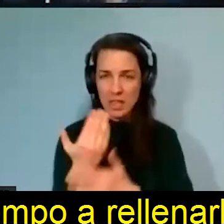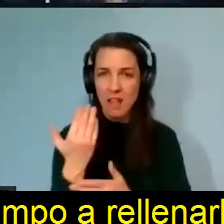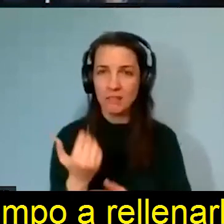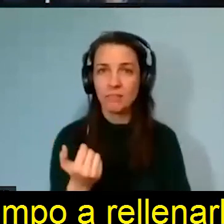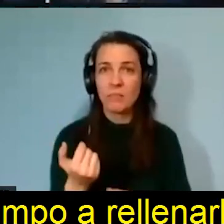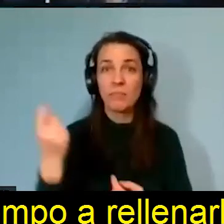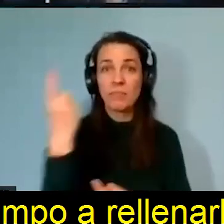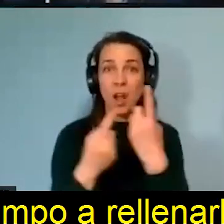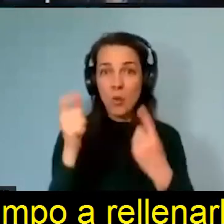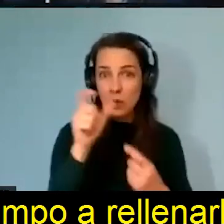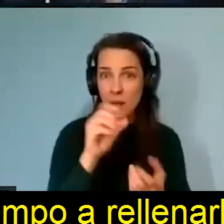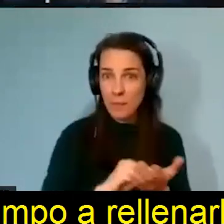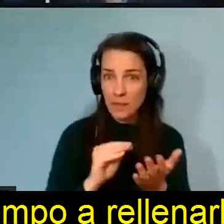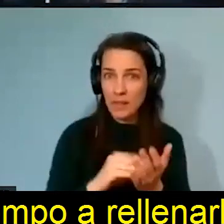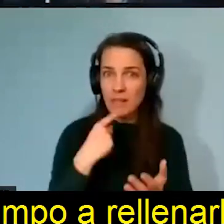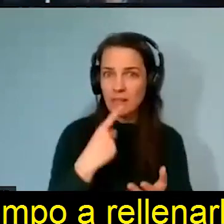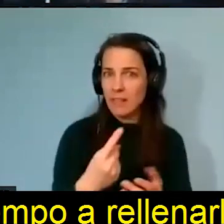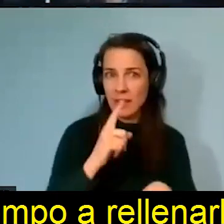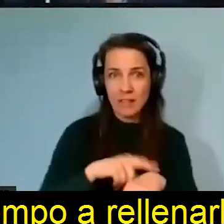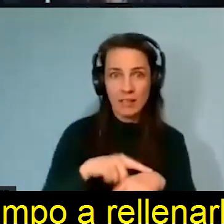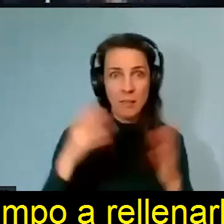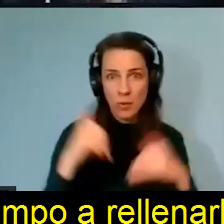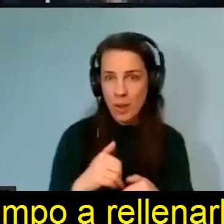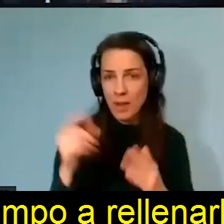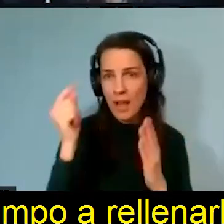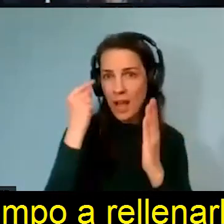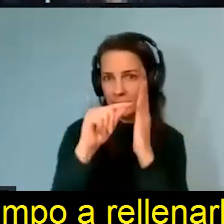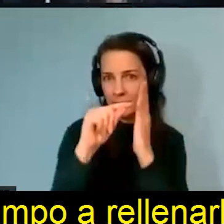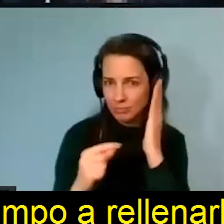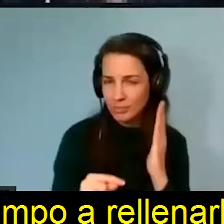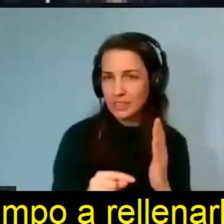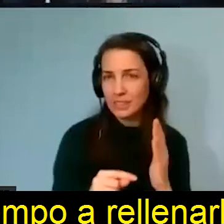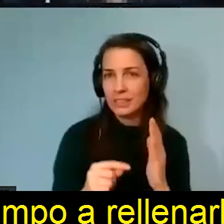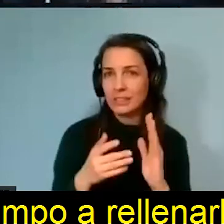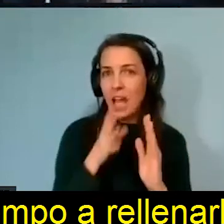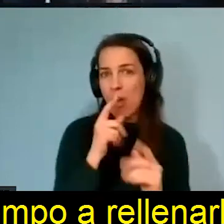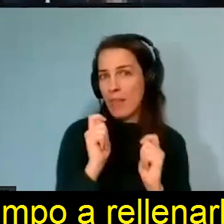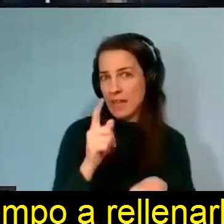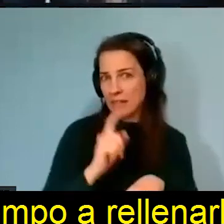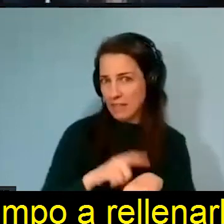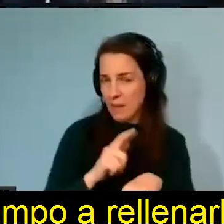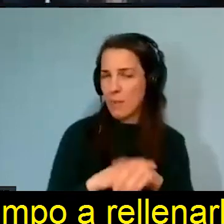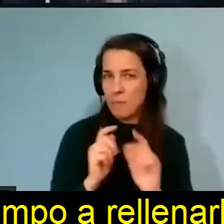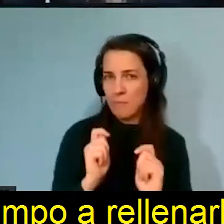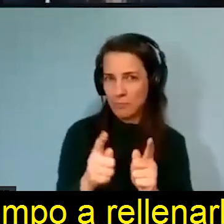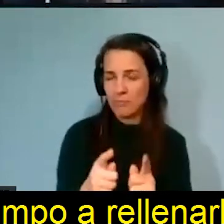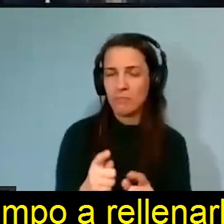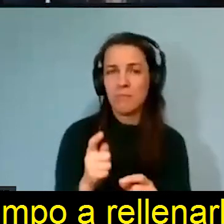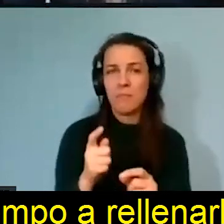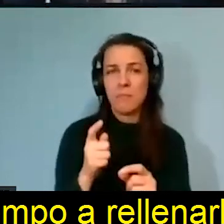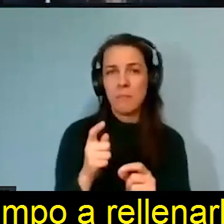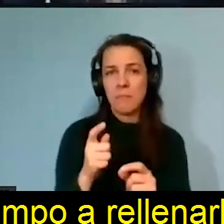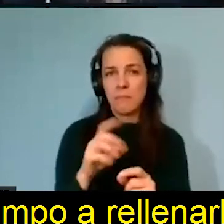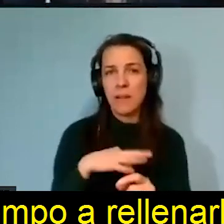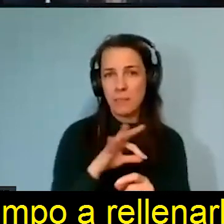Algunas veces nos han criticado que no les da tiempo a rellenarla, con lo cual vamos a dar un tiempo para que la